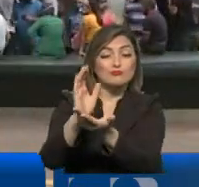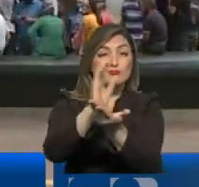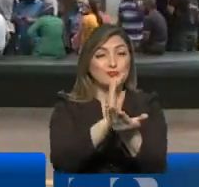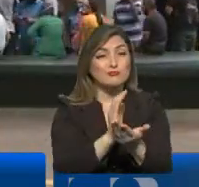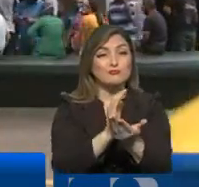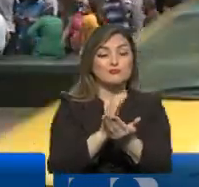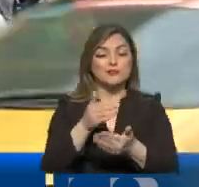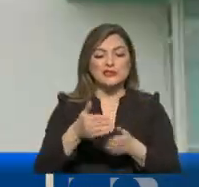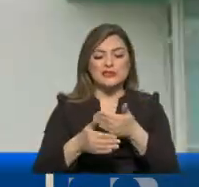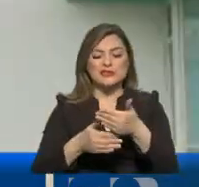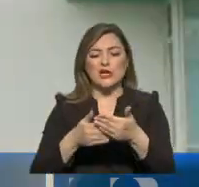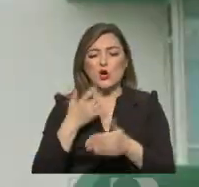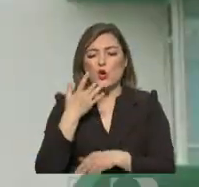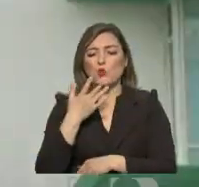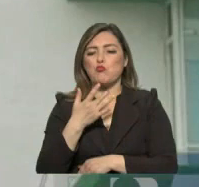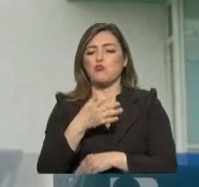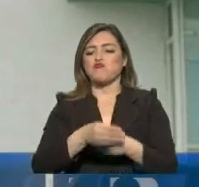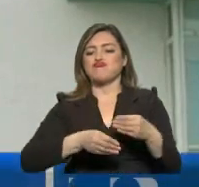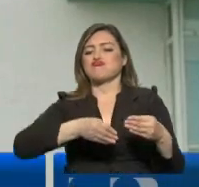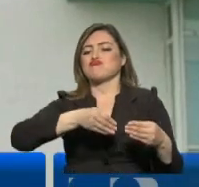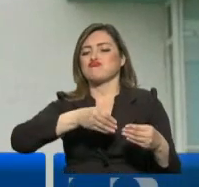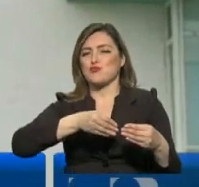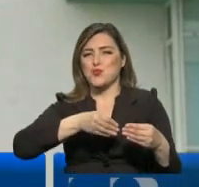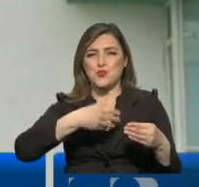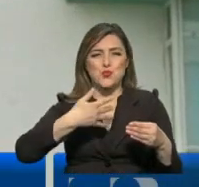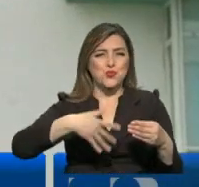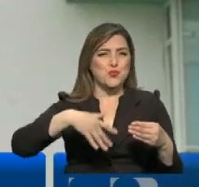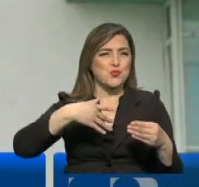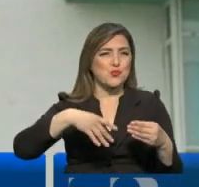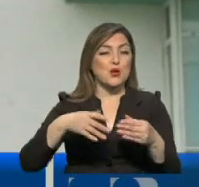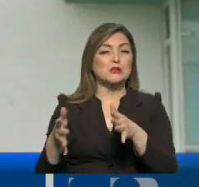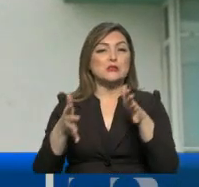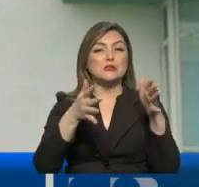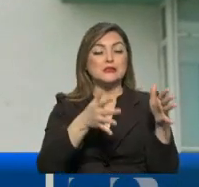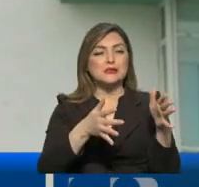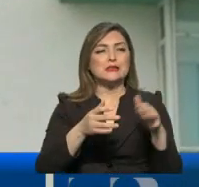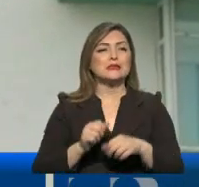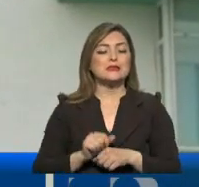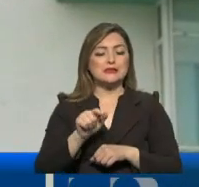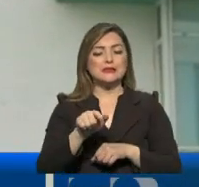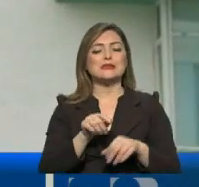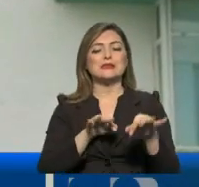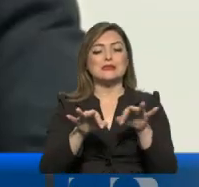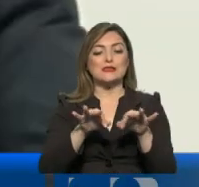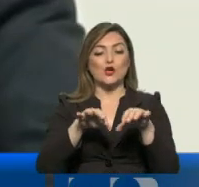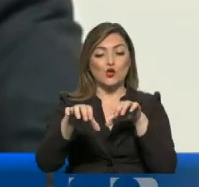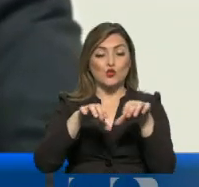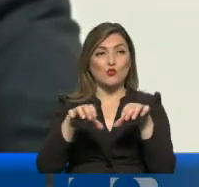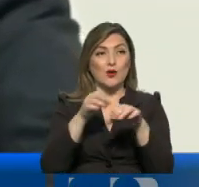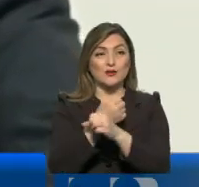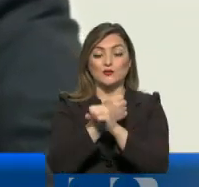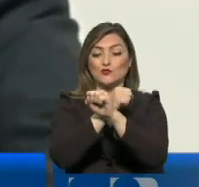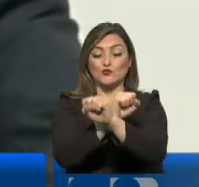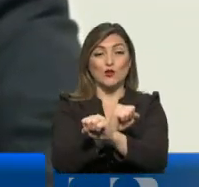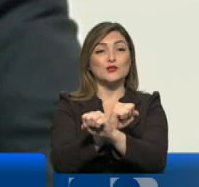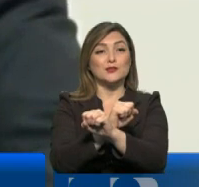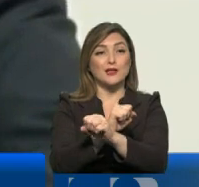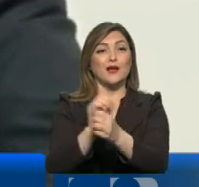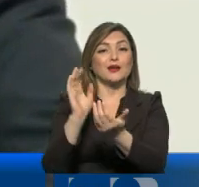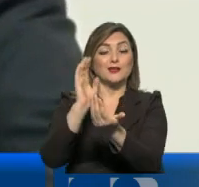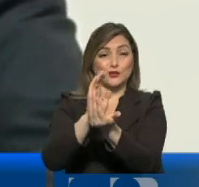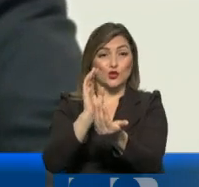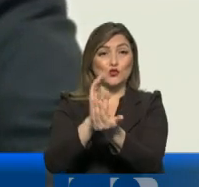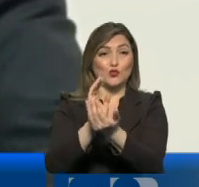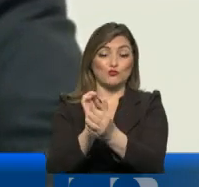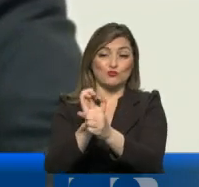por irregularidades en las inversiones de esta entidad. Este último punto destaca la coordinadora en defensa de la seguridad social capítulo Guayas